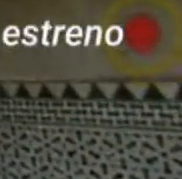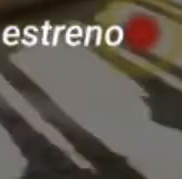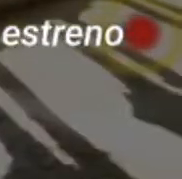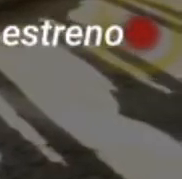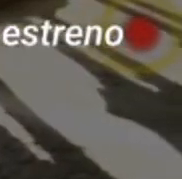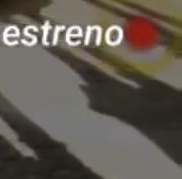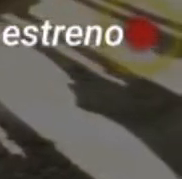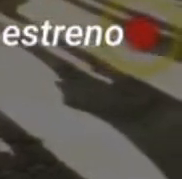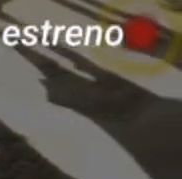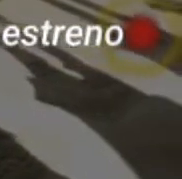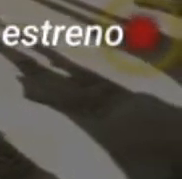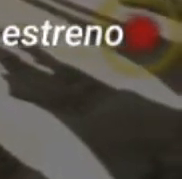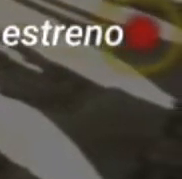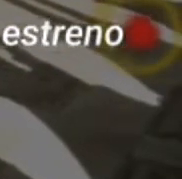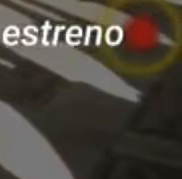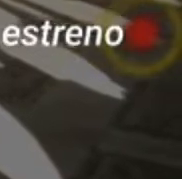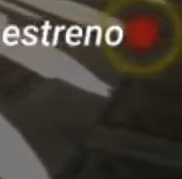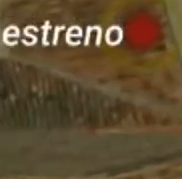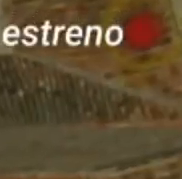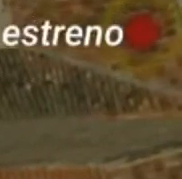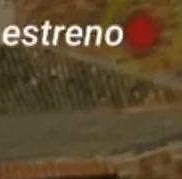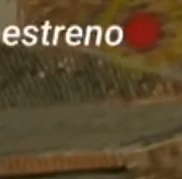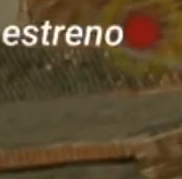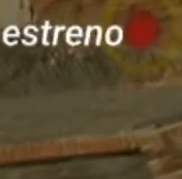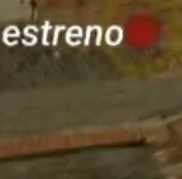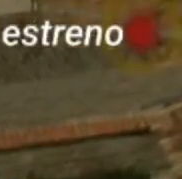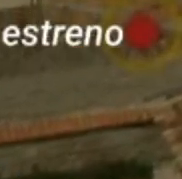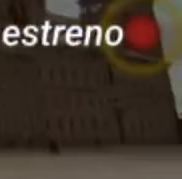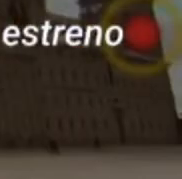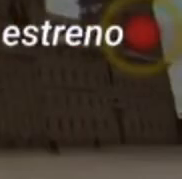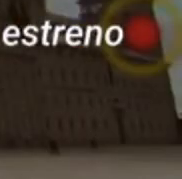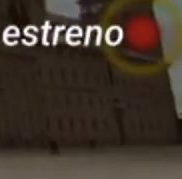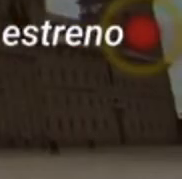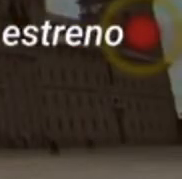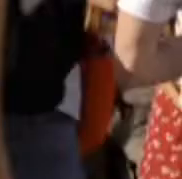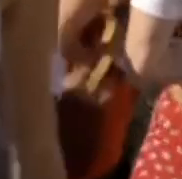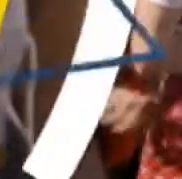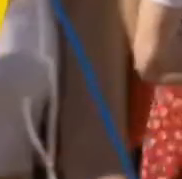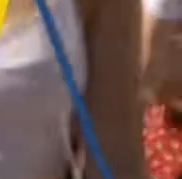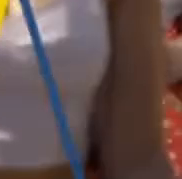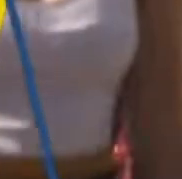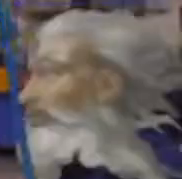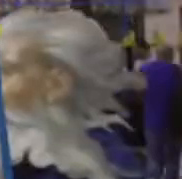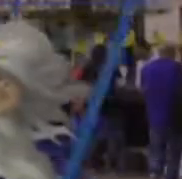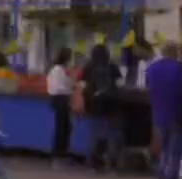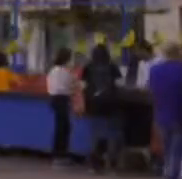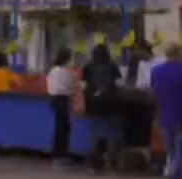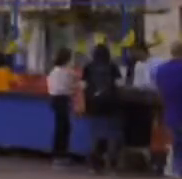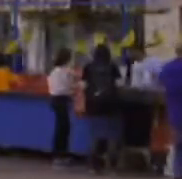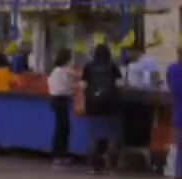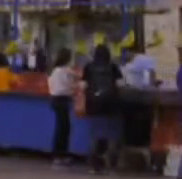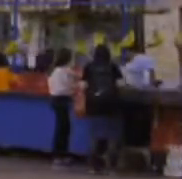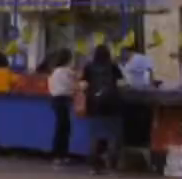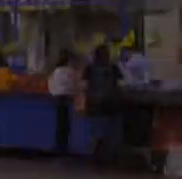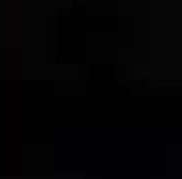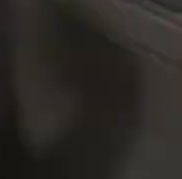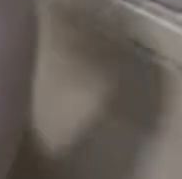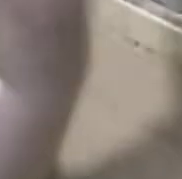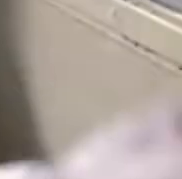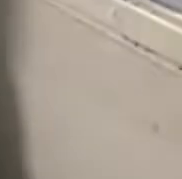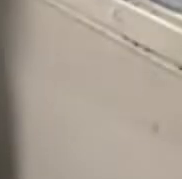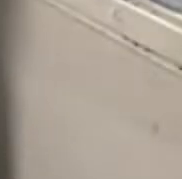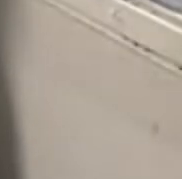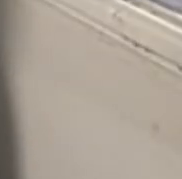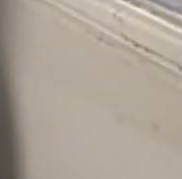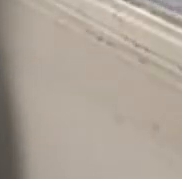Corona, serie de estreno, martes 18 horas. ¿Qué sería realmente del arte sin la locura?